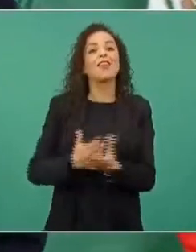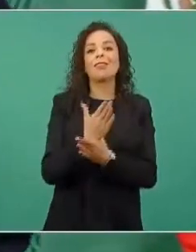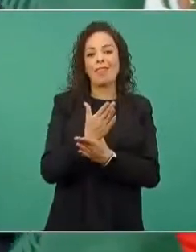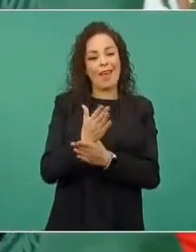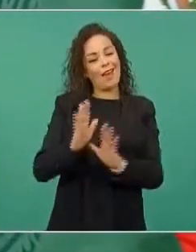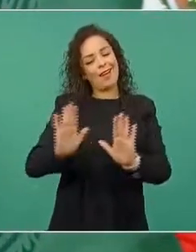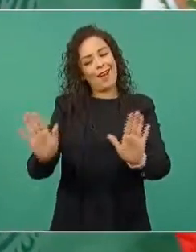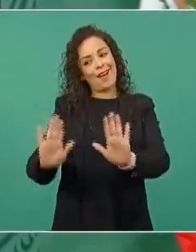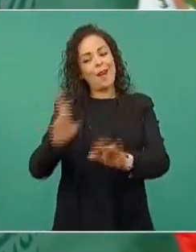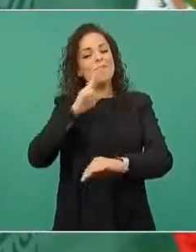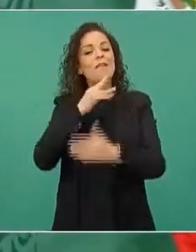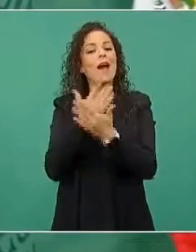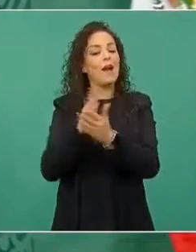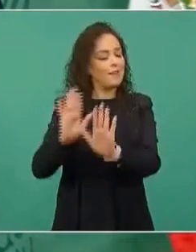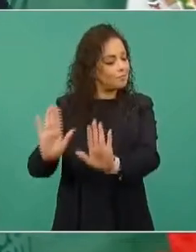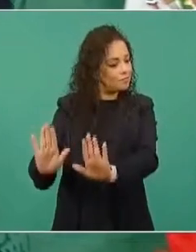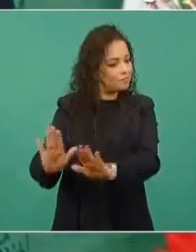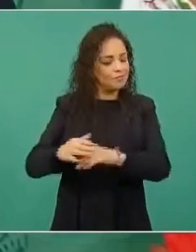Pastelero.